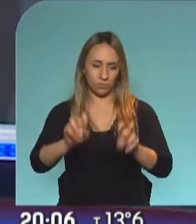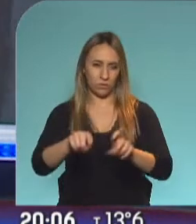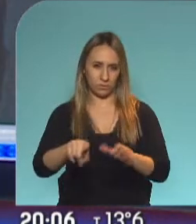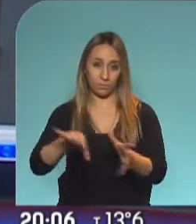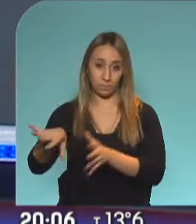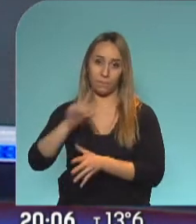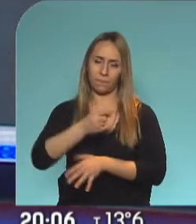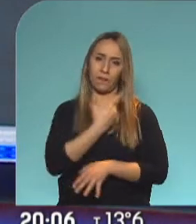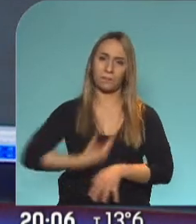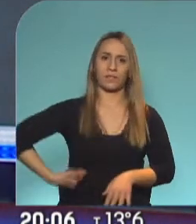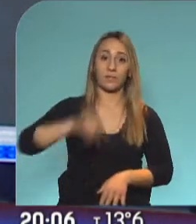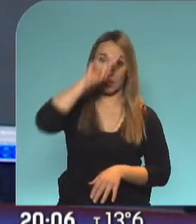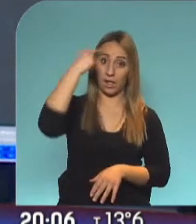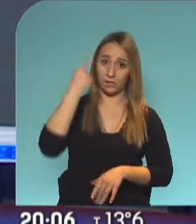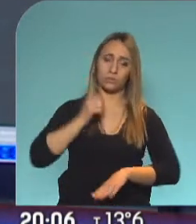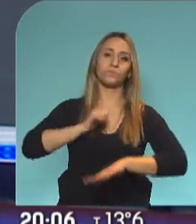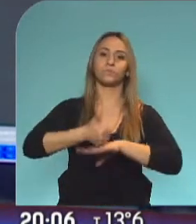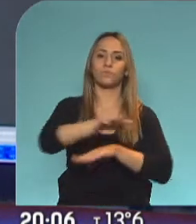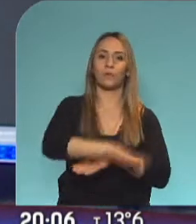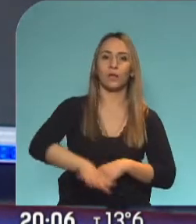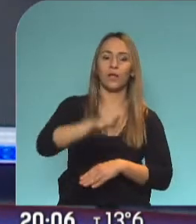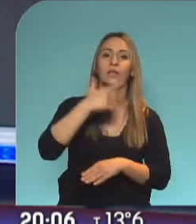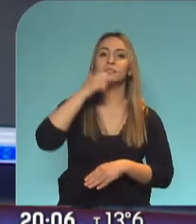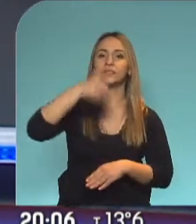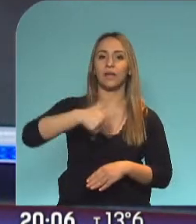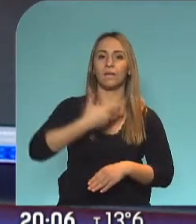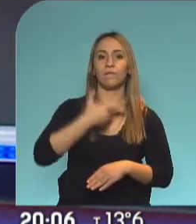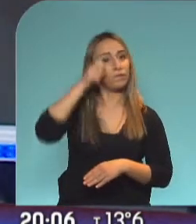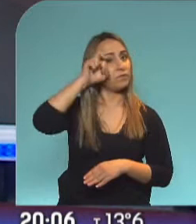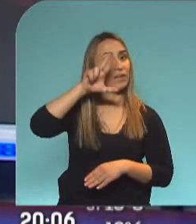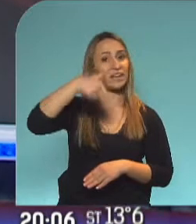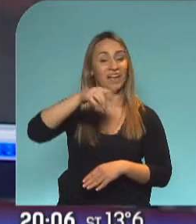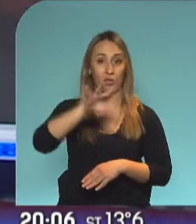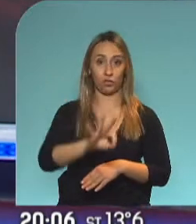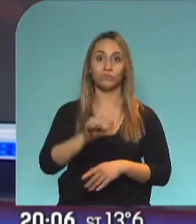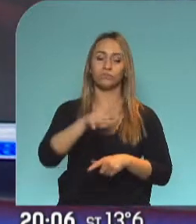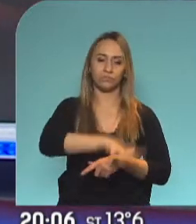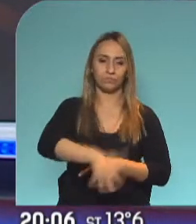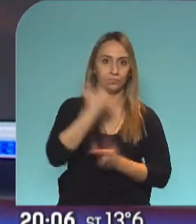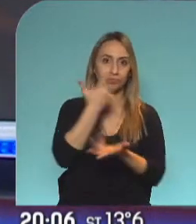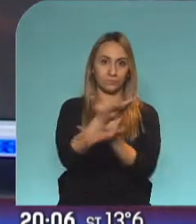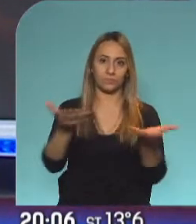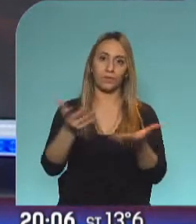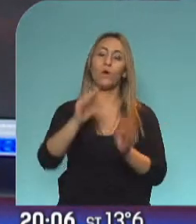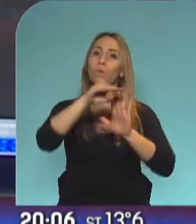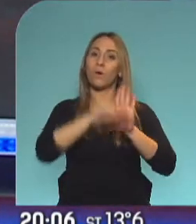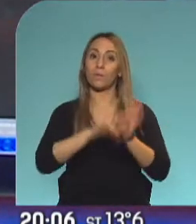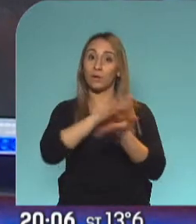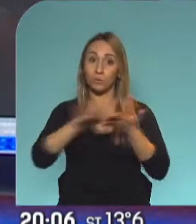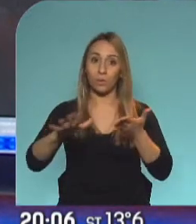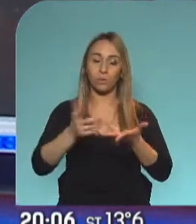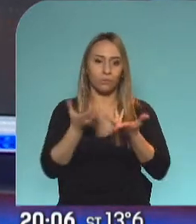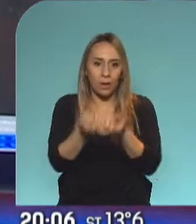El presidente de la Nación presentó en San Fernando un nuevo programa de precios cuidados para el sector de la producción. Además,